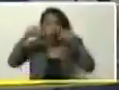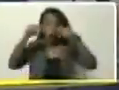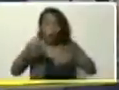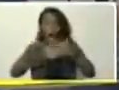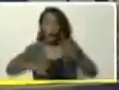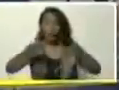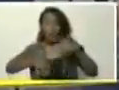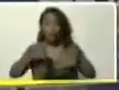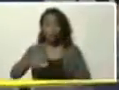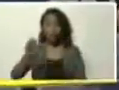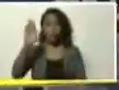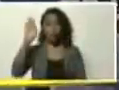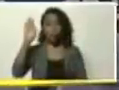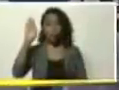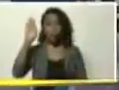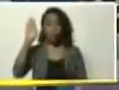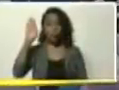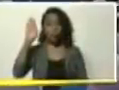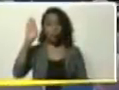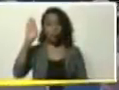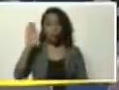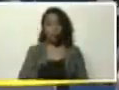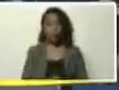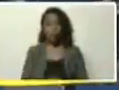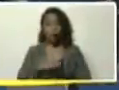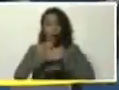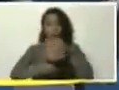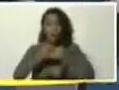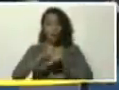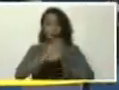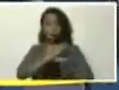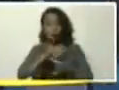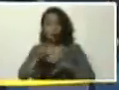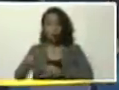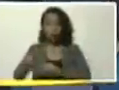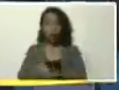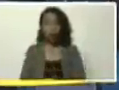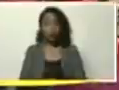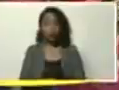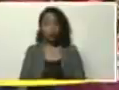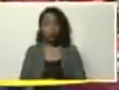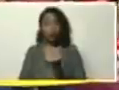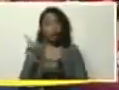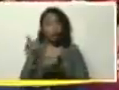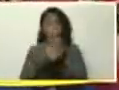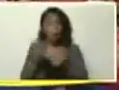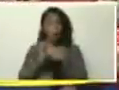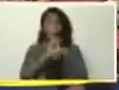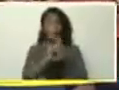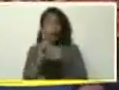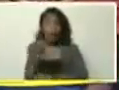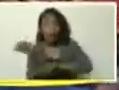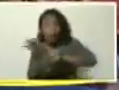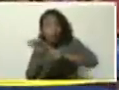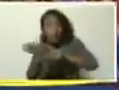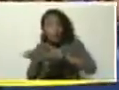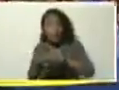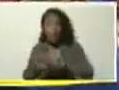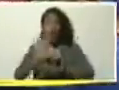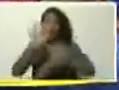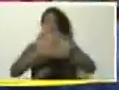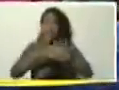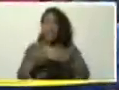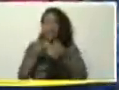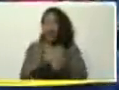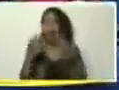de juramentación y toma de posesión. Así como de los 21 municipios, 15 quedaron